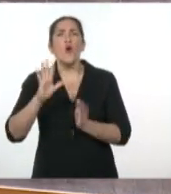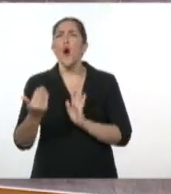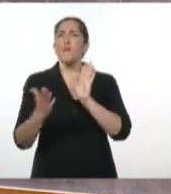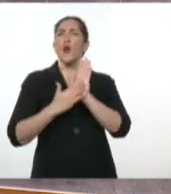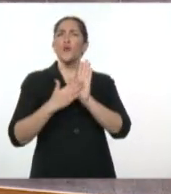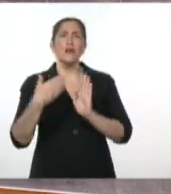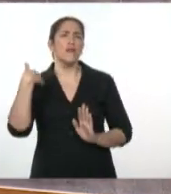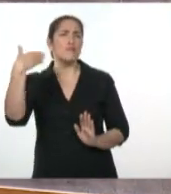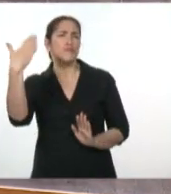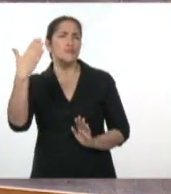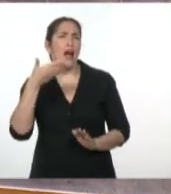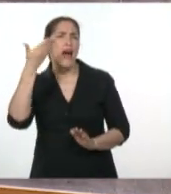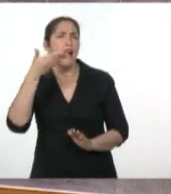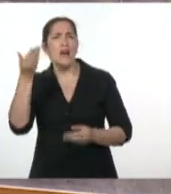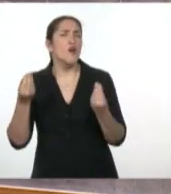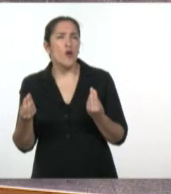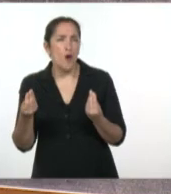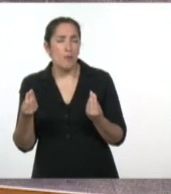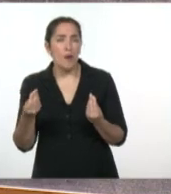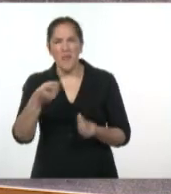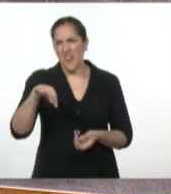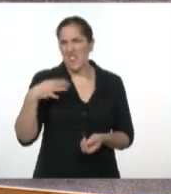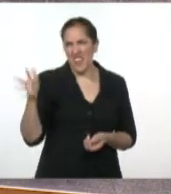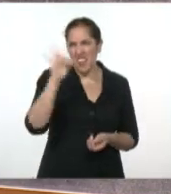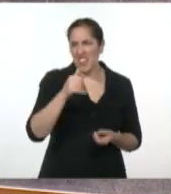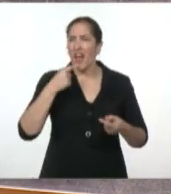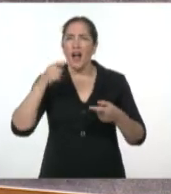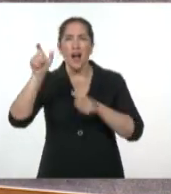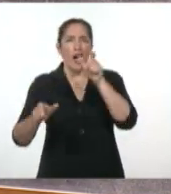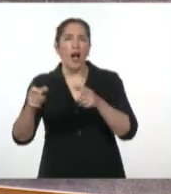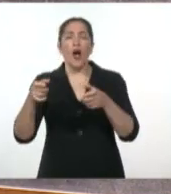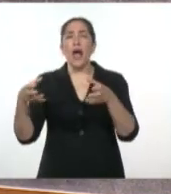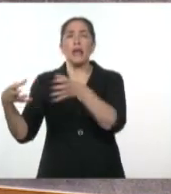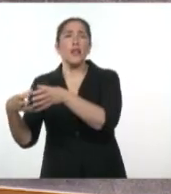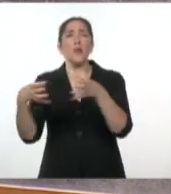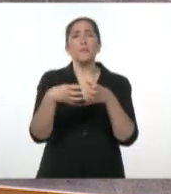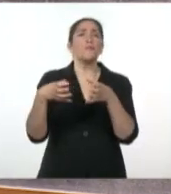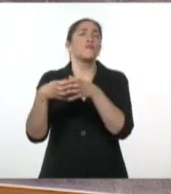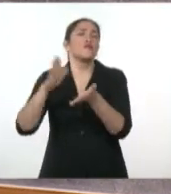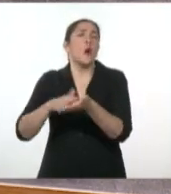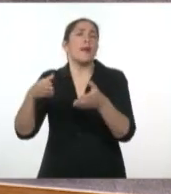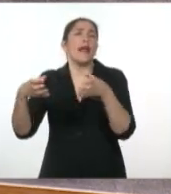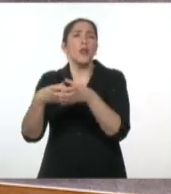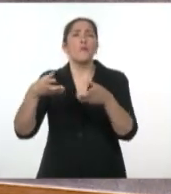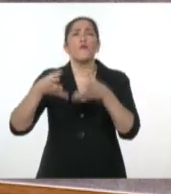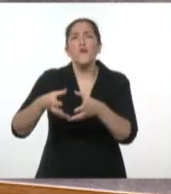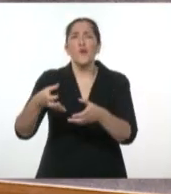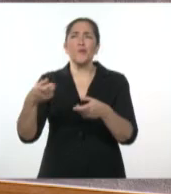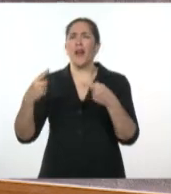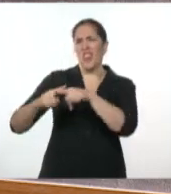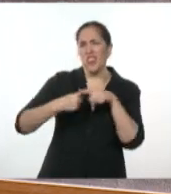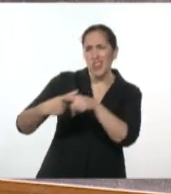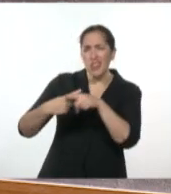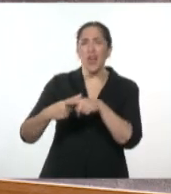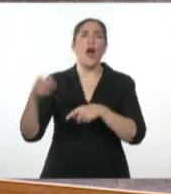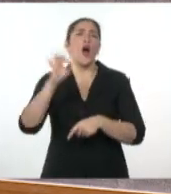la oralidad? Vimos en la vida cotidiana, discutiendo sobre capaz un equipo de fútbol o qué película ver. Ya vemos en el plano escolar